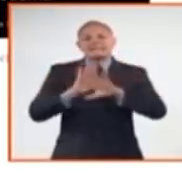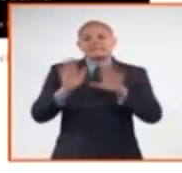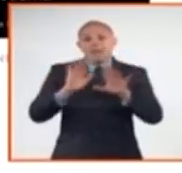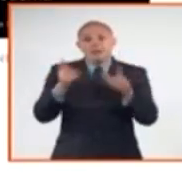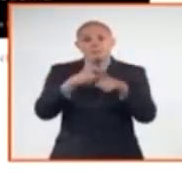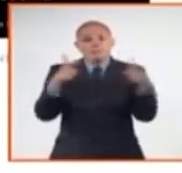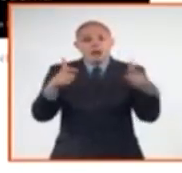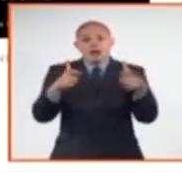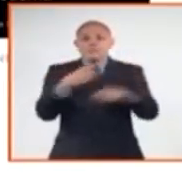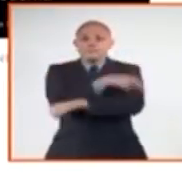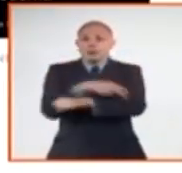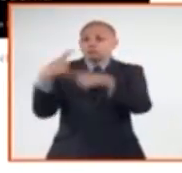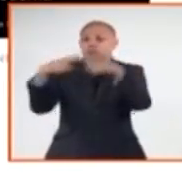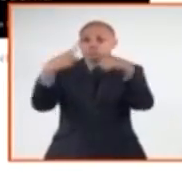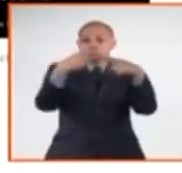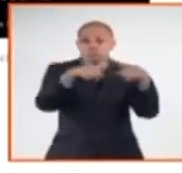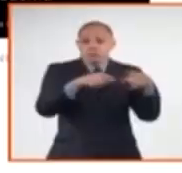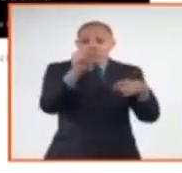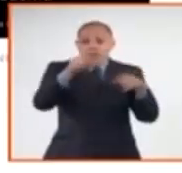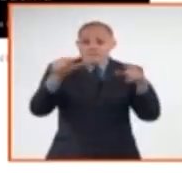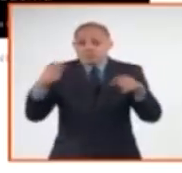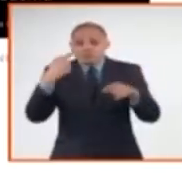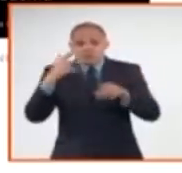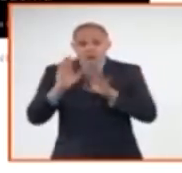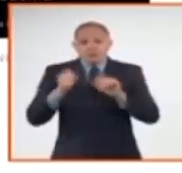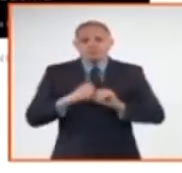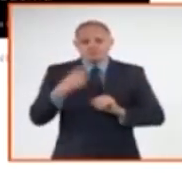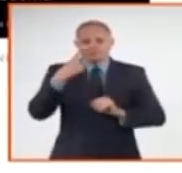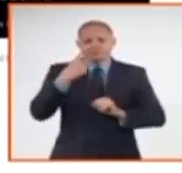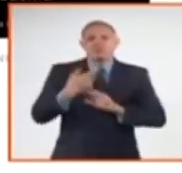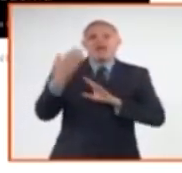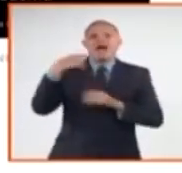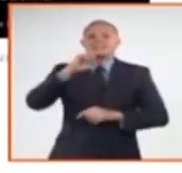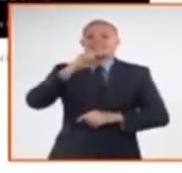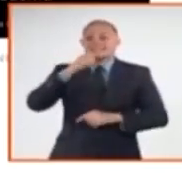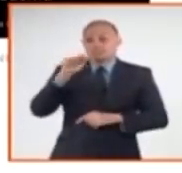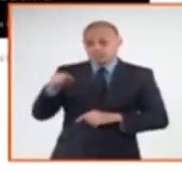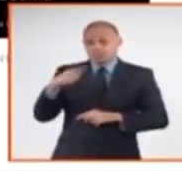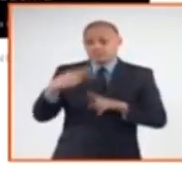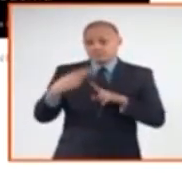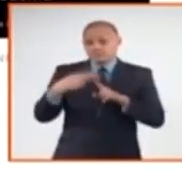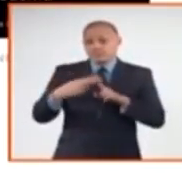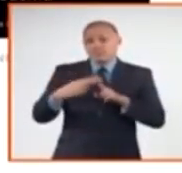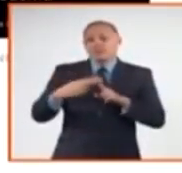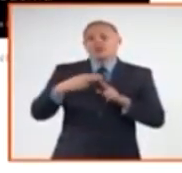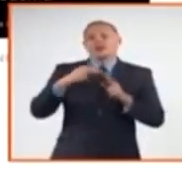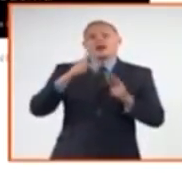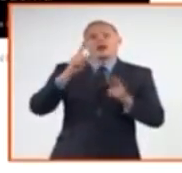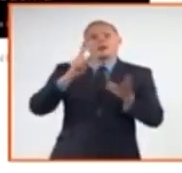mencionando que se ha reducido a un 39 por ciento su efectividad con respecto a la infección